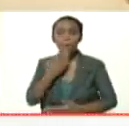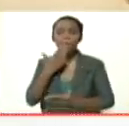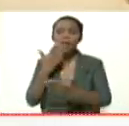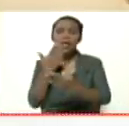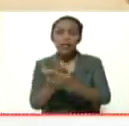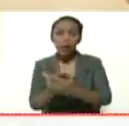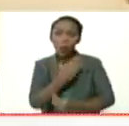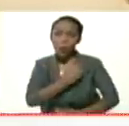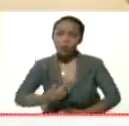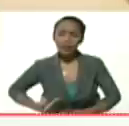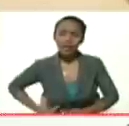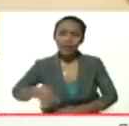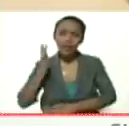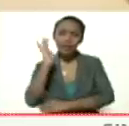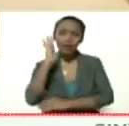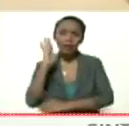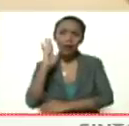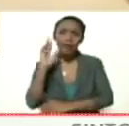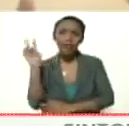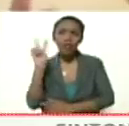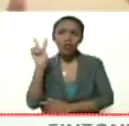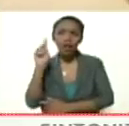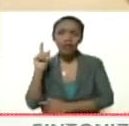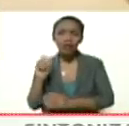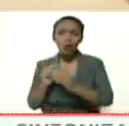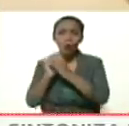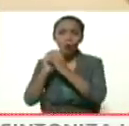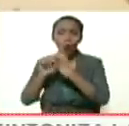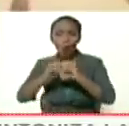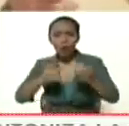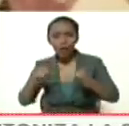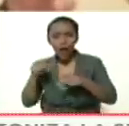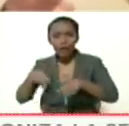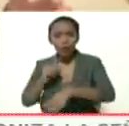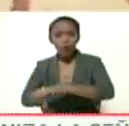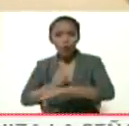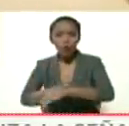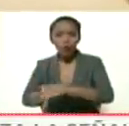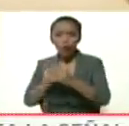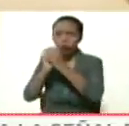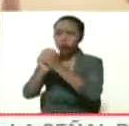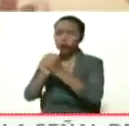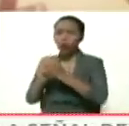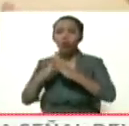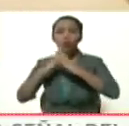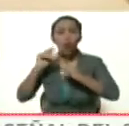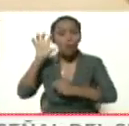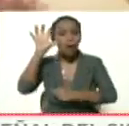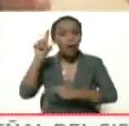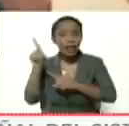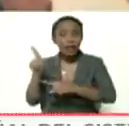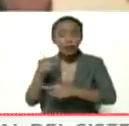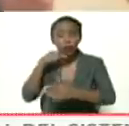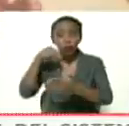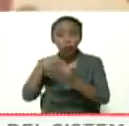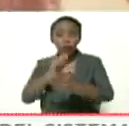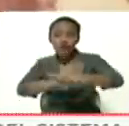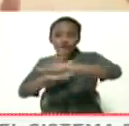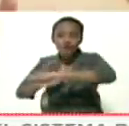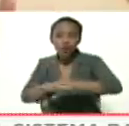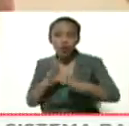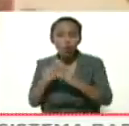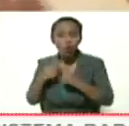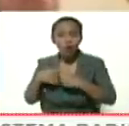de la Asamblea de Venezuela, una organización que en este momento está orando en todo el país. Ese llamado es para que nos unamos todo